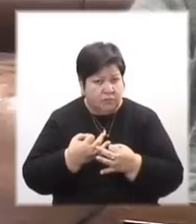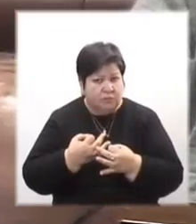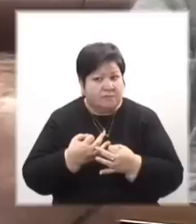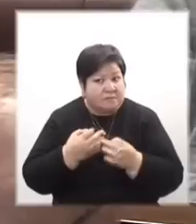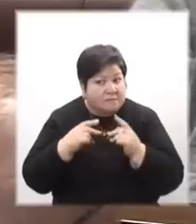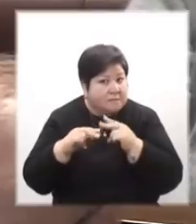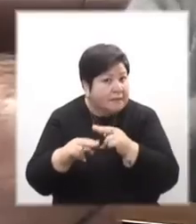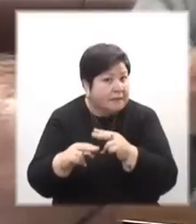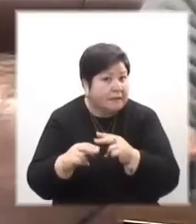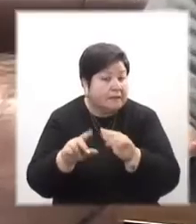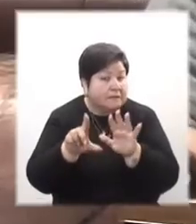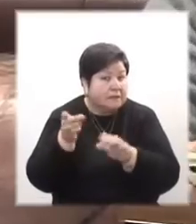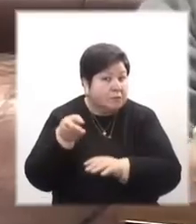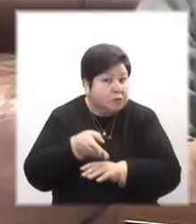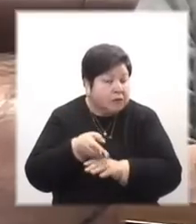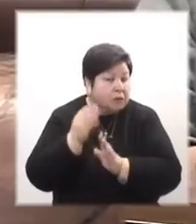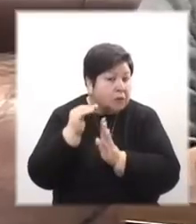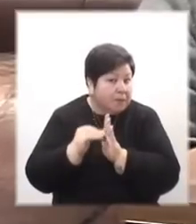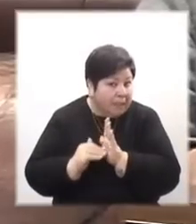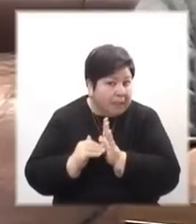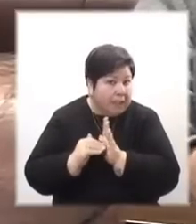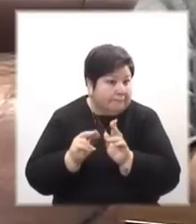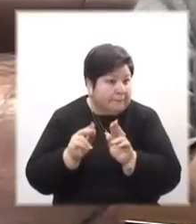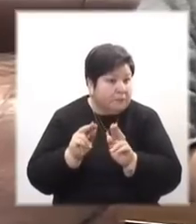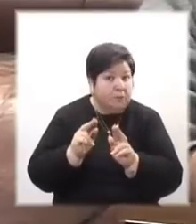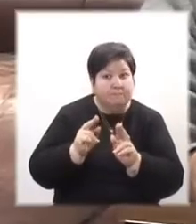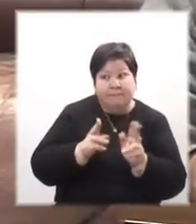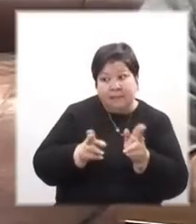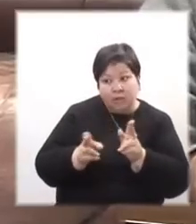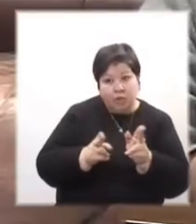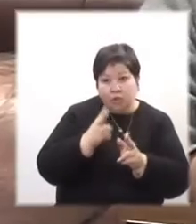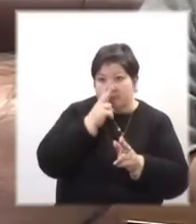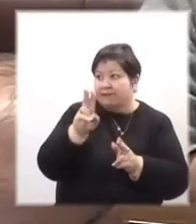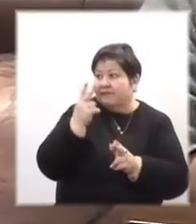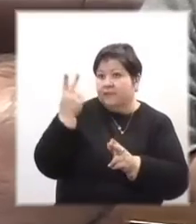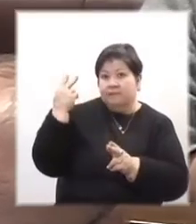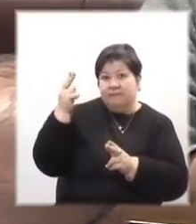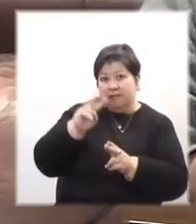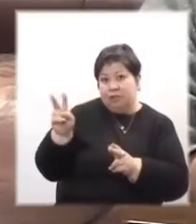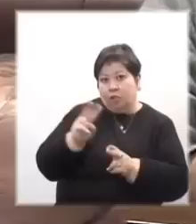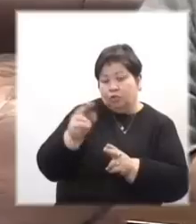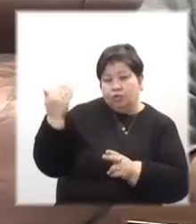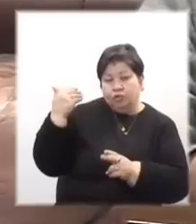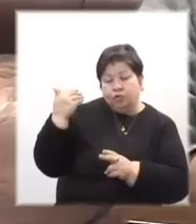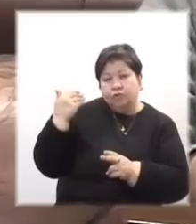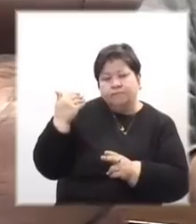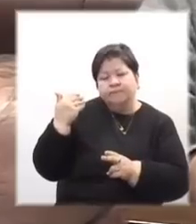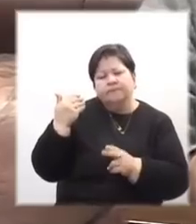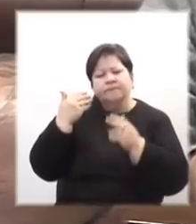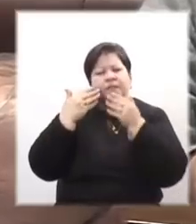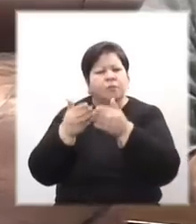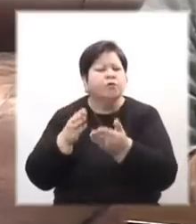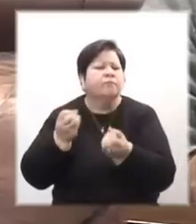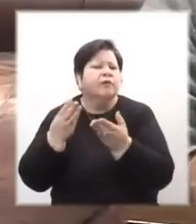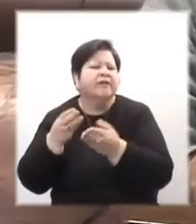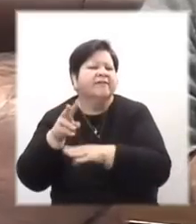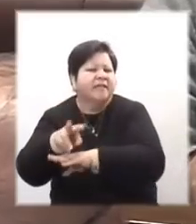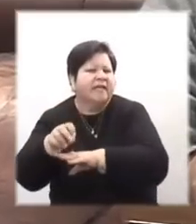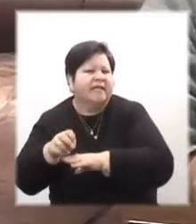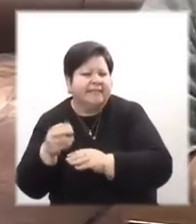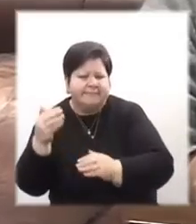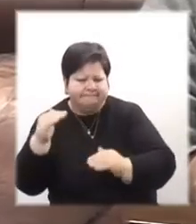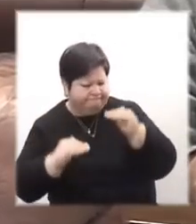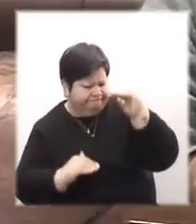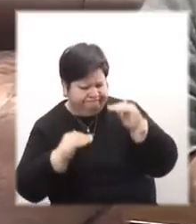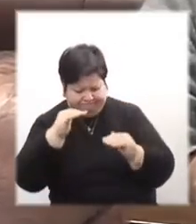mantiene eso que bajaron un 7% en relación al mismo periodo del 2022. Pregunto esto porque otra vez, según Fiscalía, hay diferencia